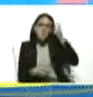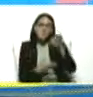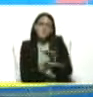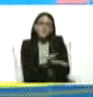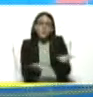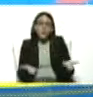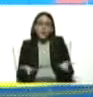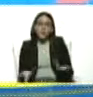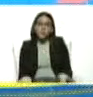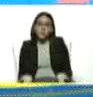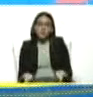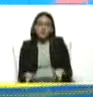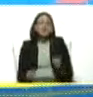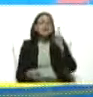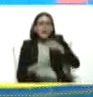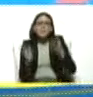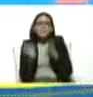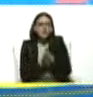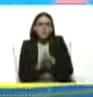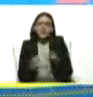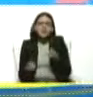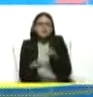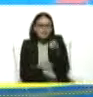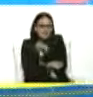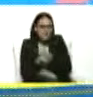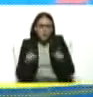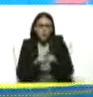con una inflación que llegó entonces al